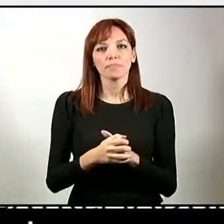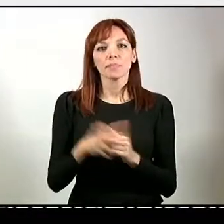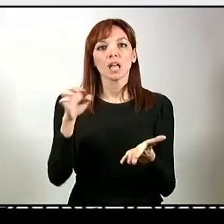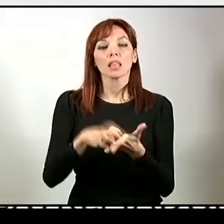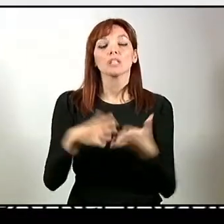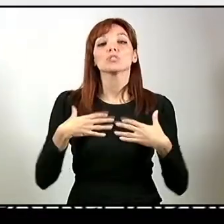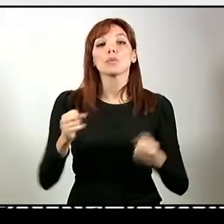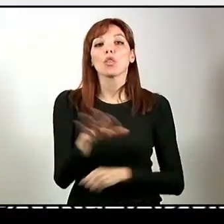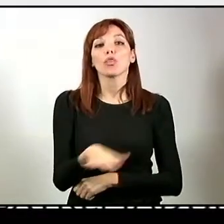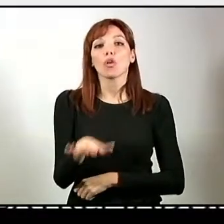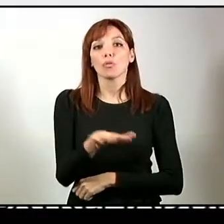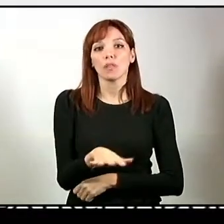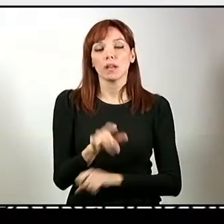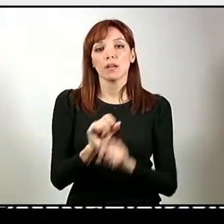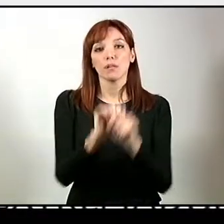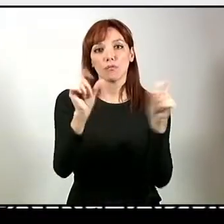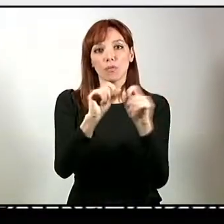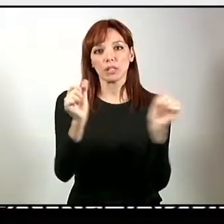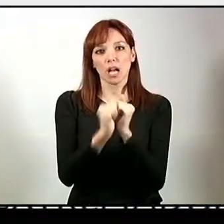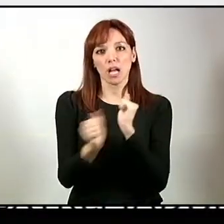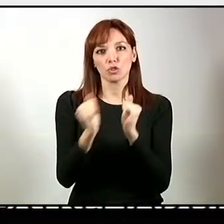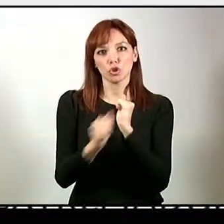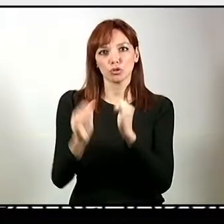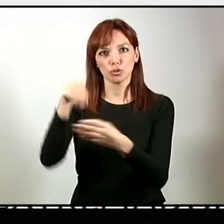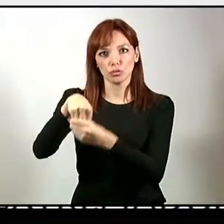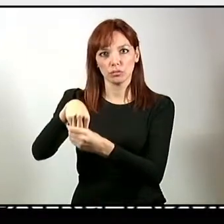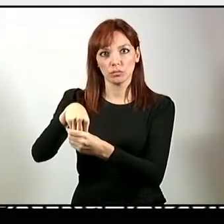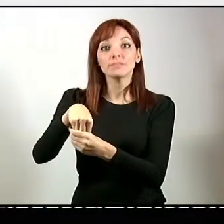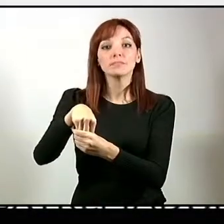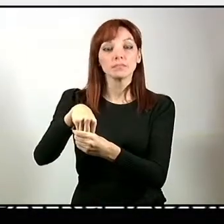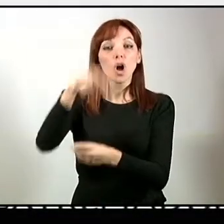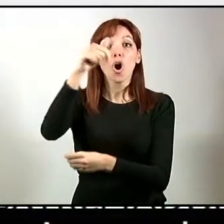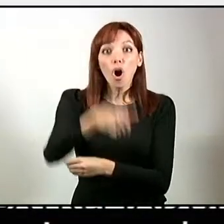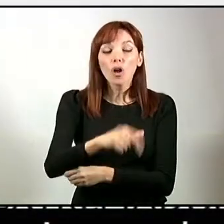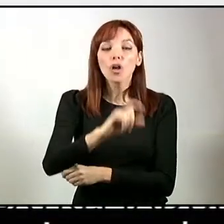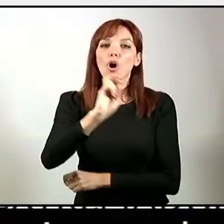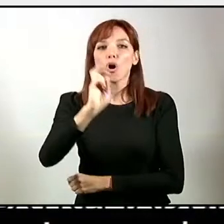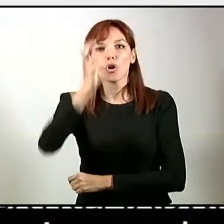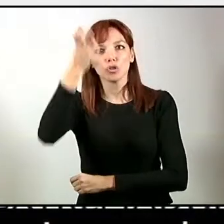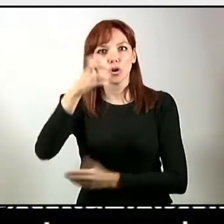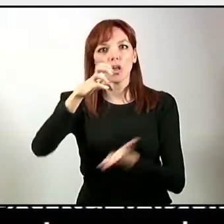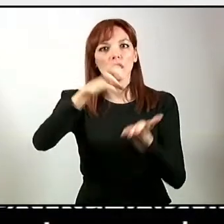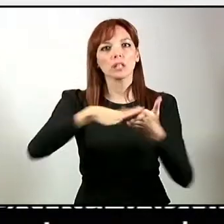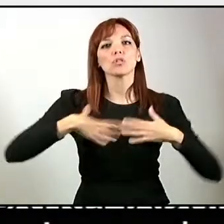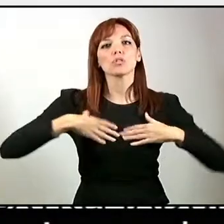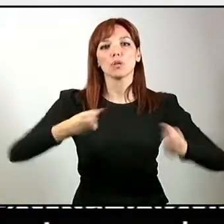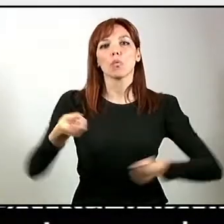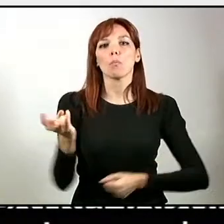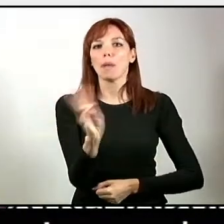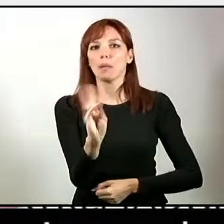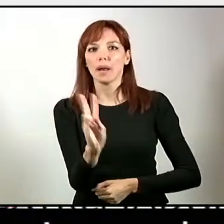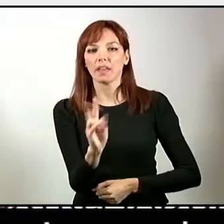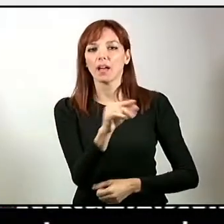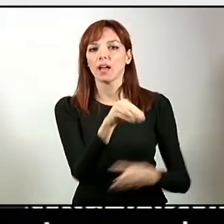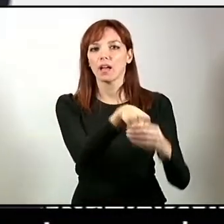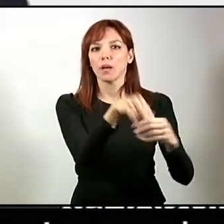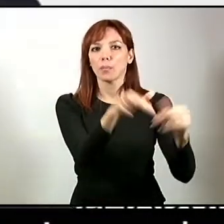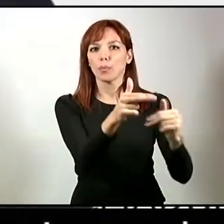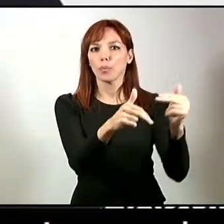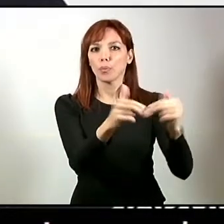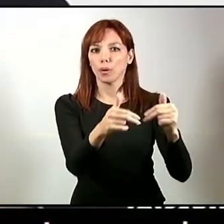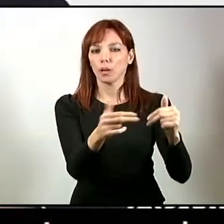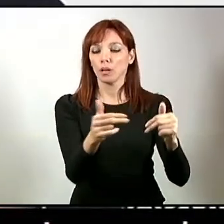en Fuente de Canto y hoy anunciamos la construcción del centro de salud de Valverde de Leganés. En poco más de un